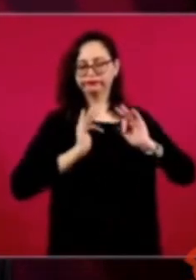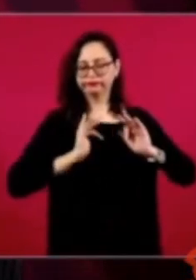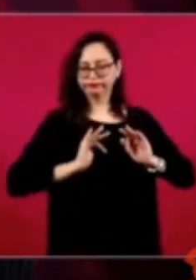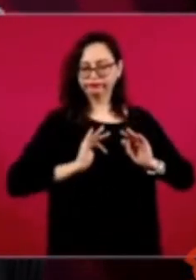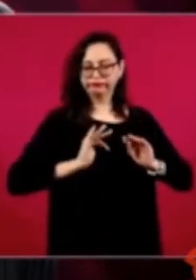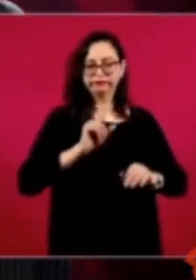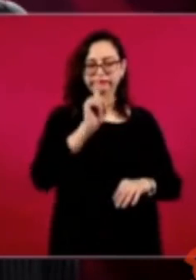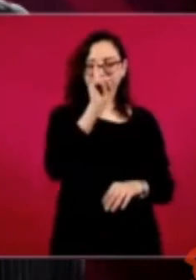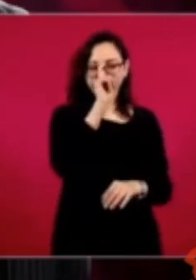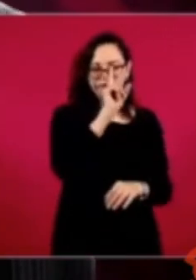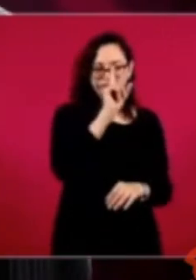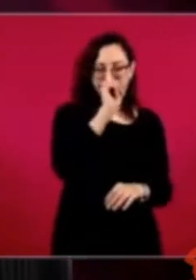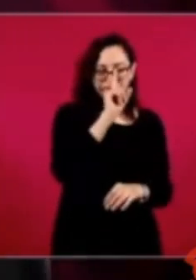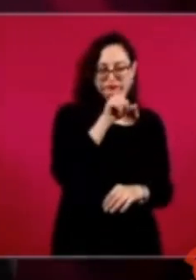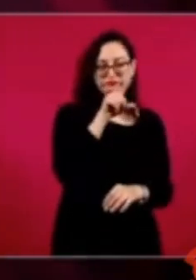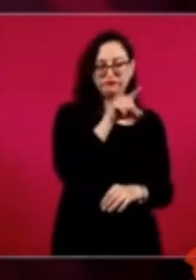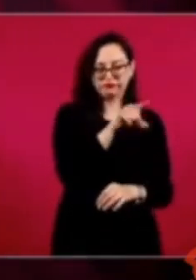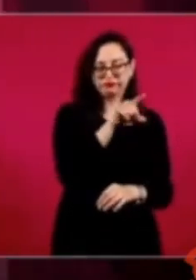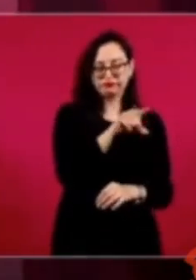mételo a la cárcel